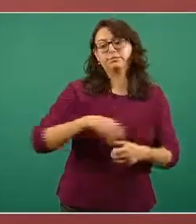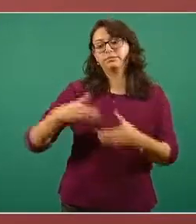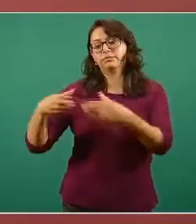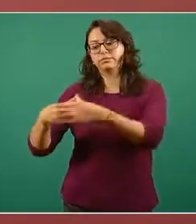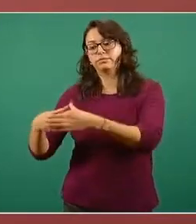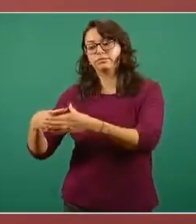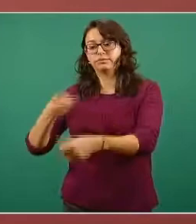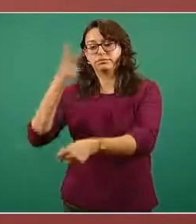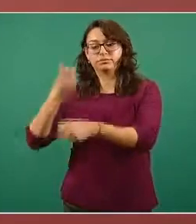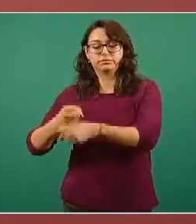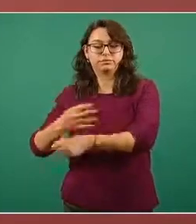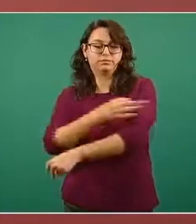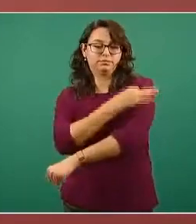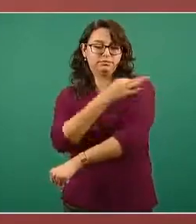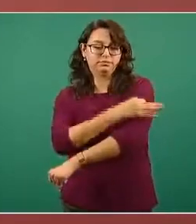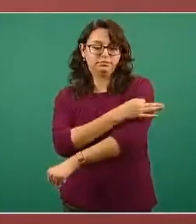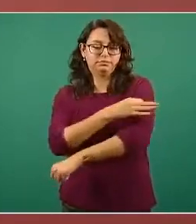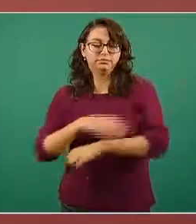652.319,